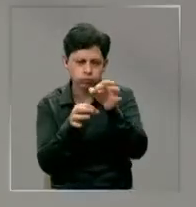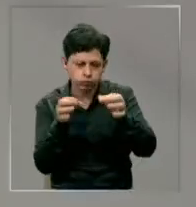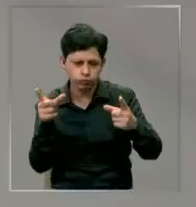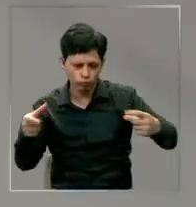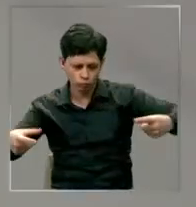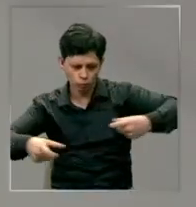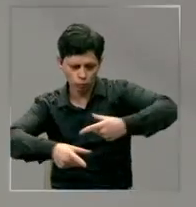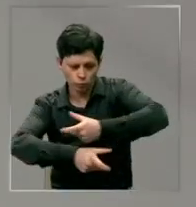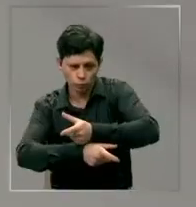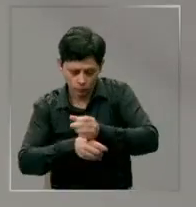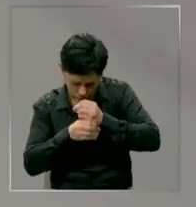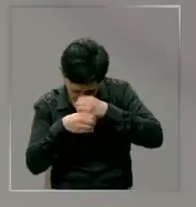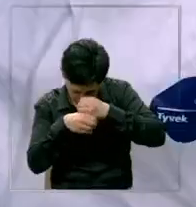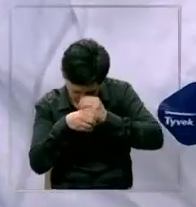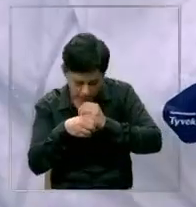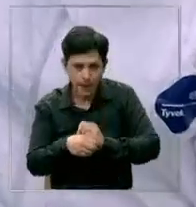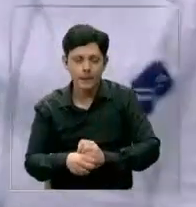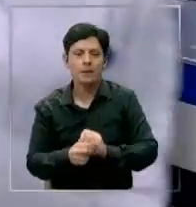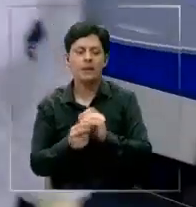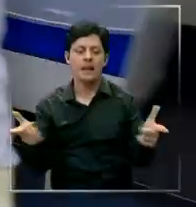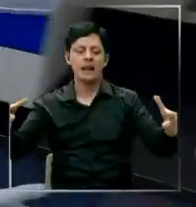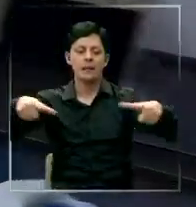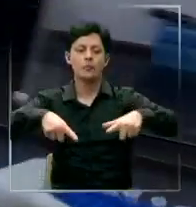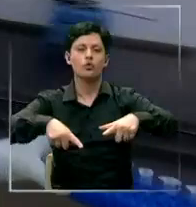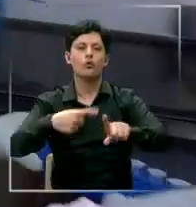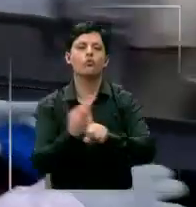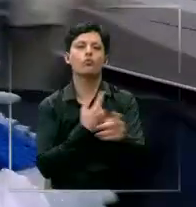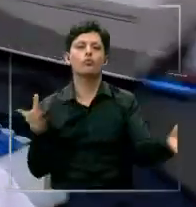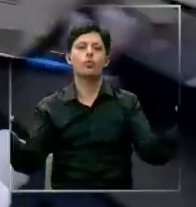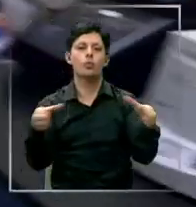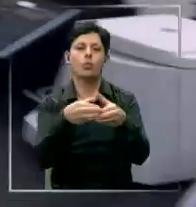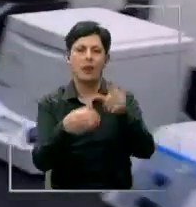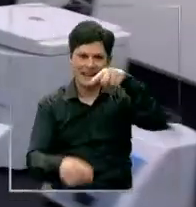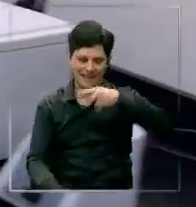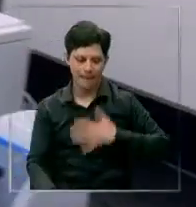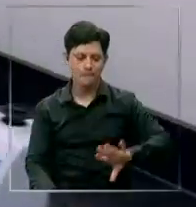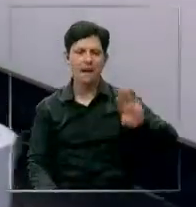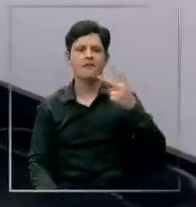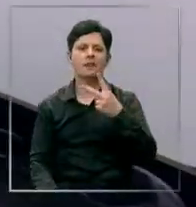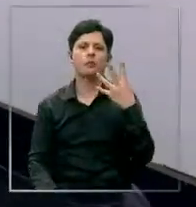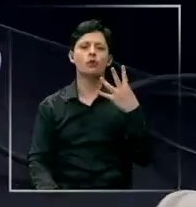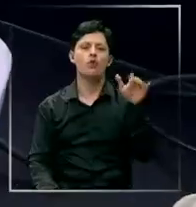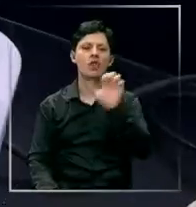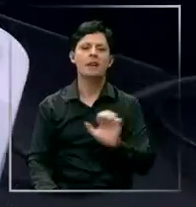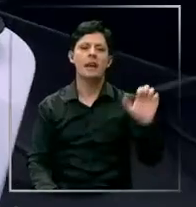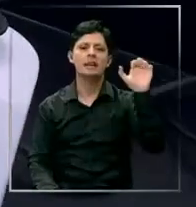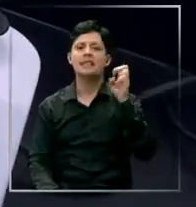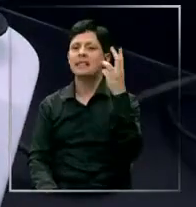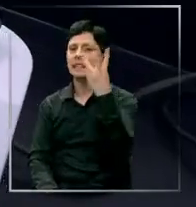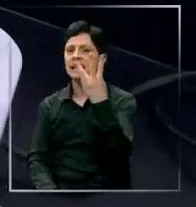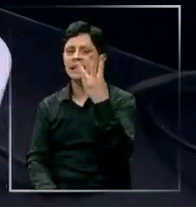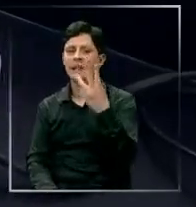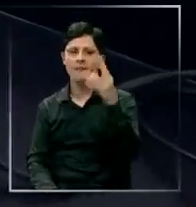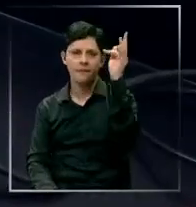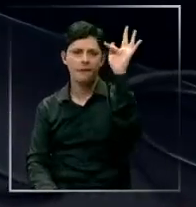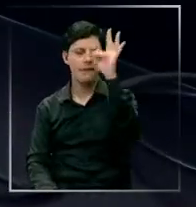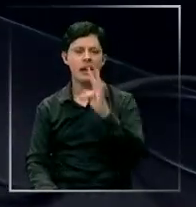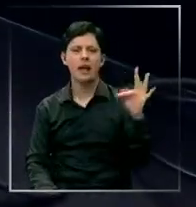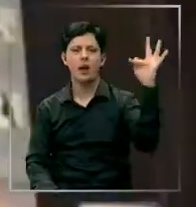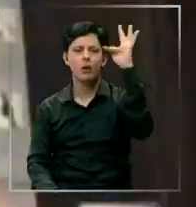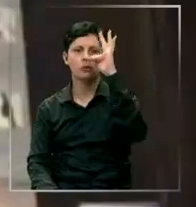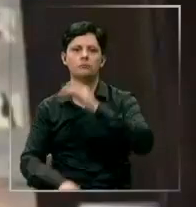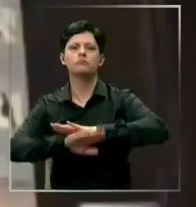informes se contrastarán en la reunión del panel internacional que comenzará este martes 24 de enero y el 3 de febrero. Sus